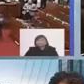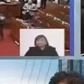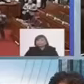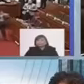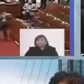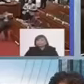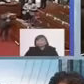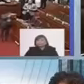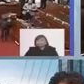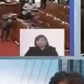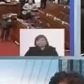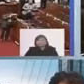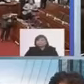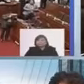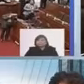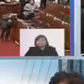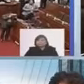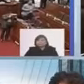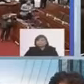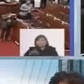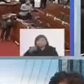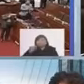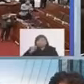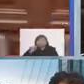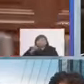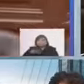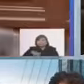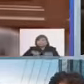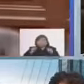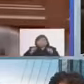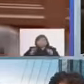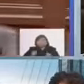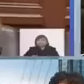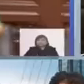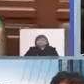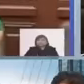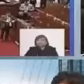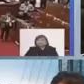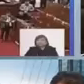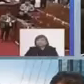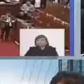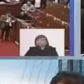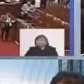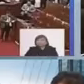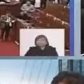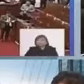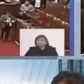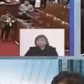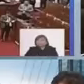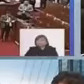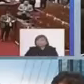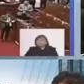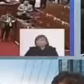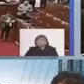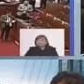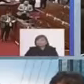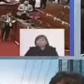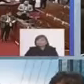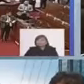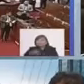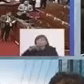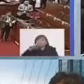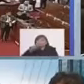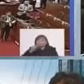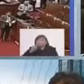estuviesen. Ya en las dos anteriores votaciones para la vacancia de Pedro Castillo, también en las horas anteriores a esa votación,